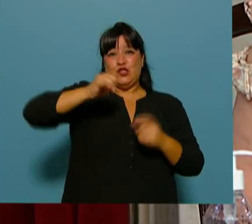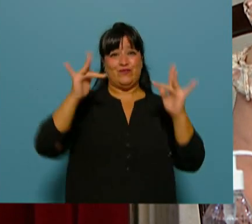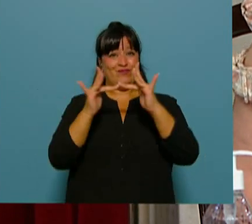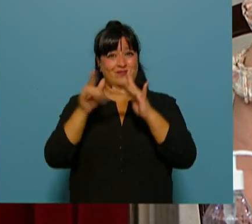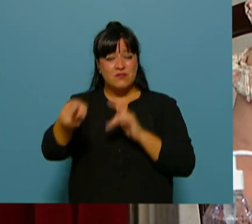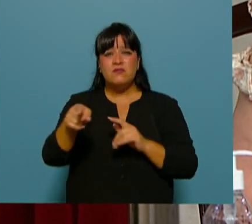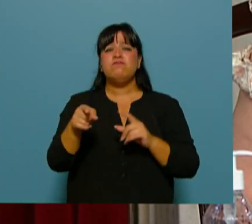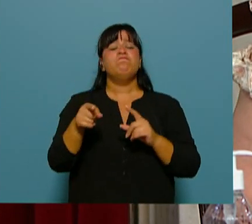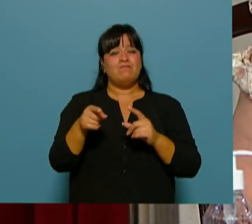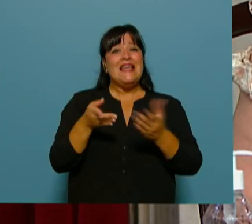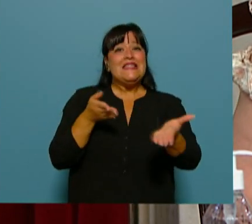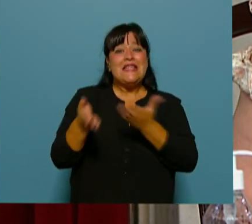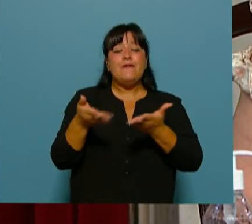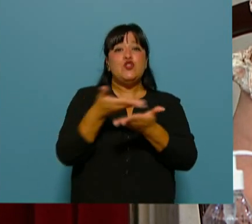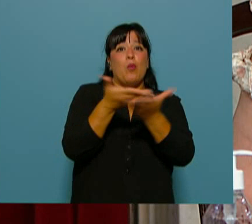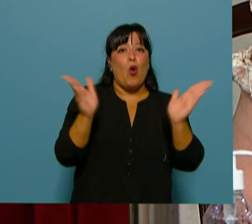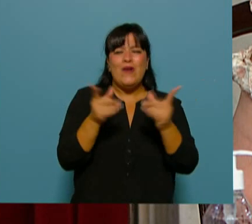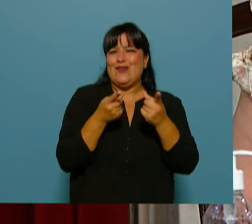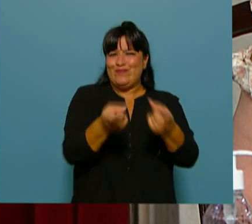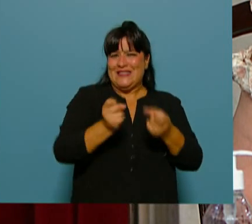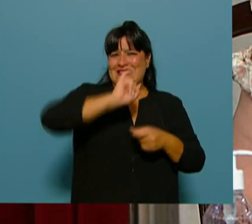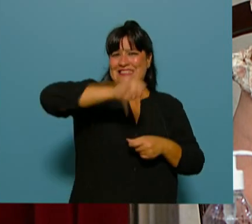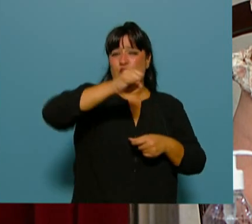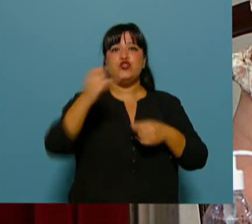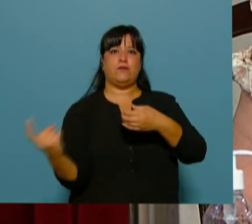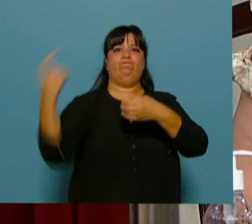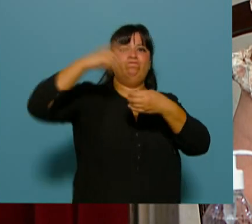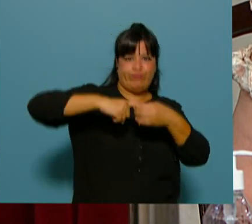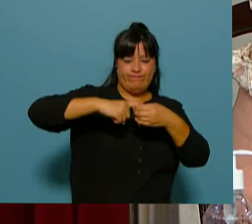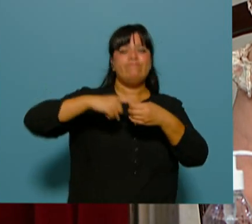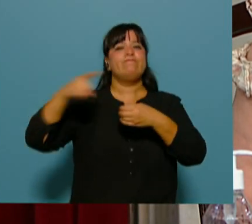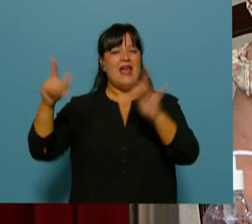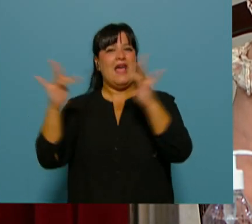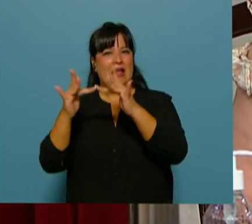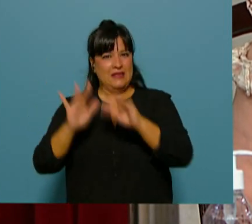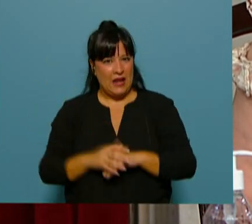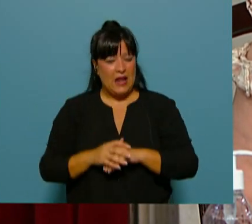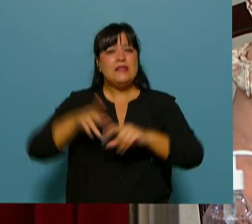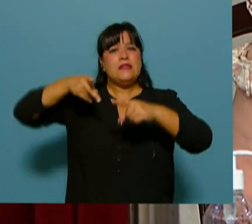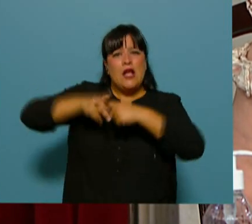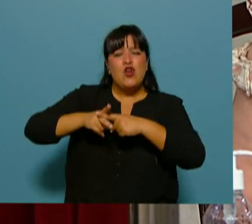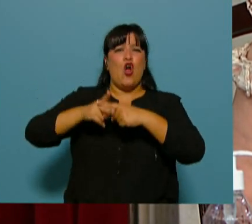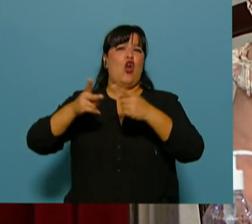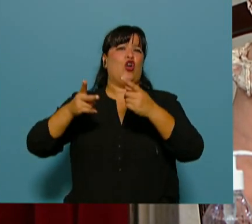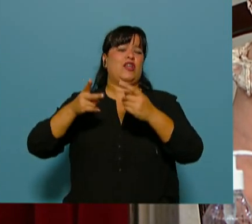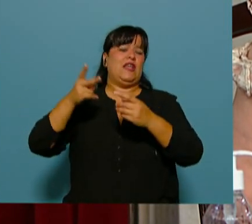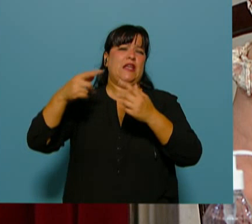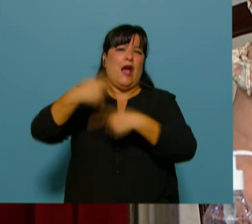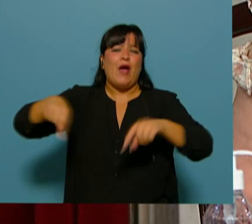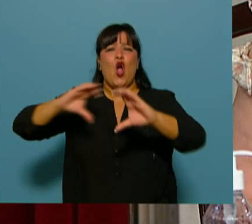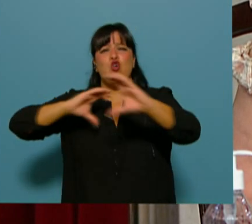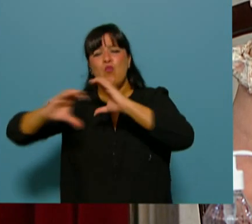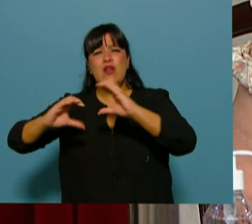el carácter de servicios públicos esenciales en competencia de los servicios de las tecnologías de información y las